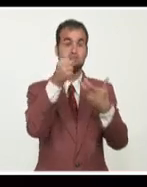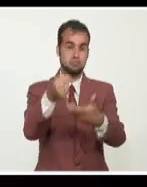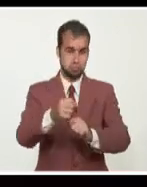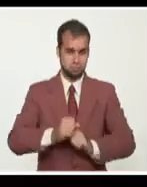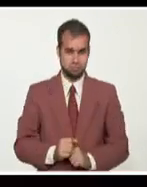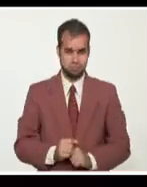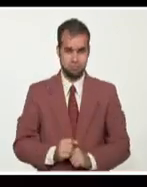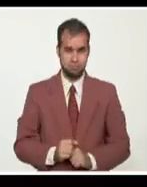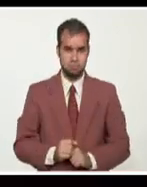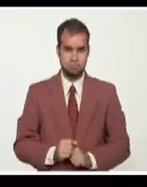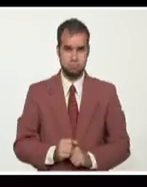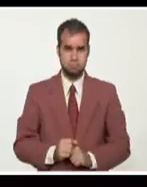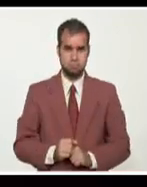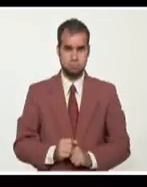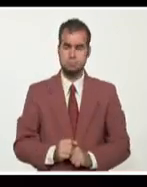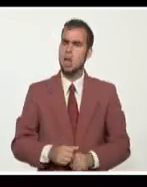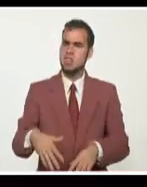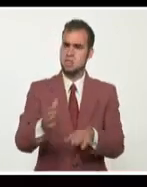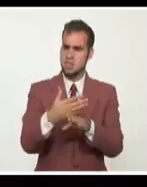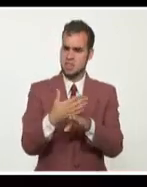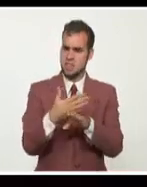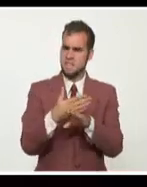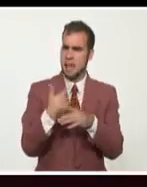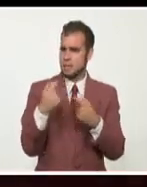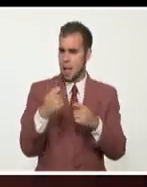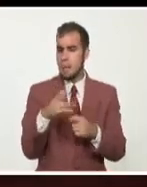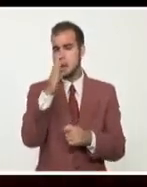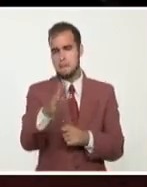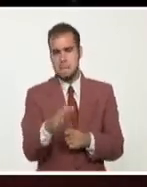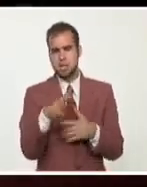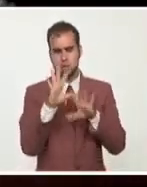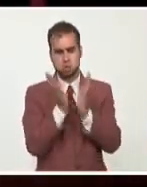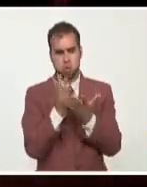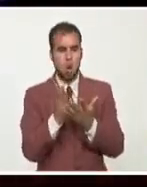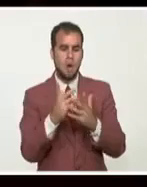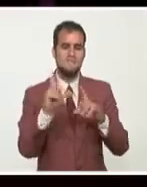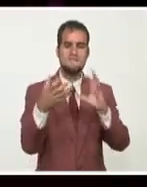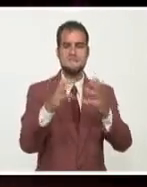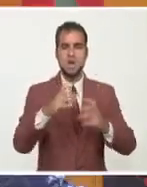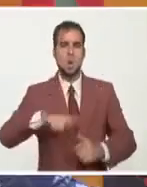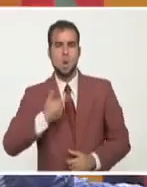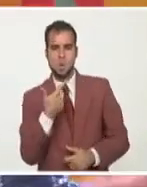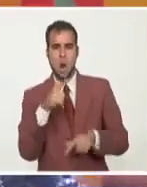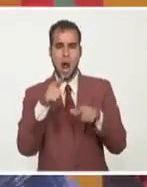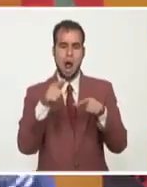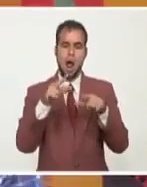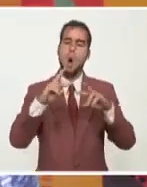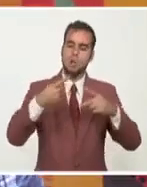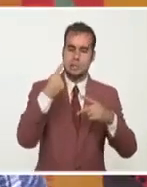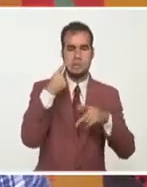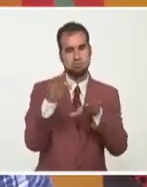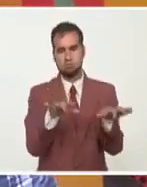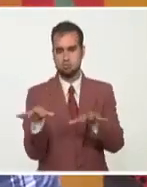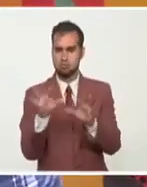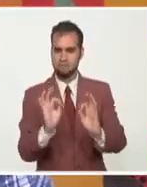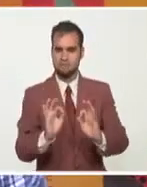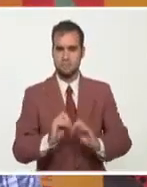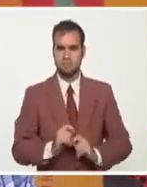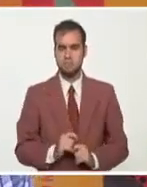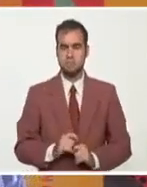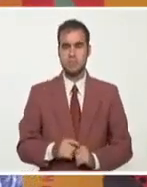y que versiona clásicos desde el respeto a las identidades estéticas en favor de su redescubrimiento. Rolando y yo nos quedamos súper impresionados una vez,